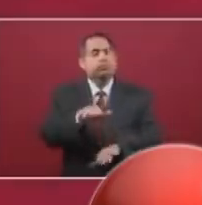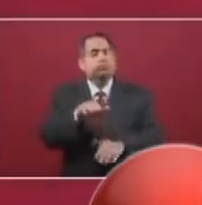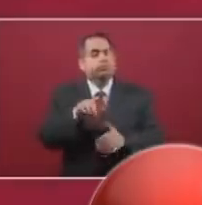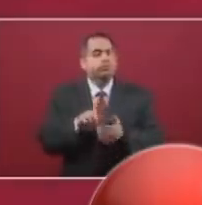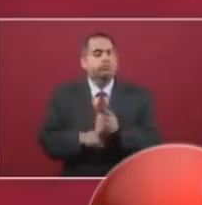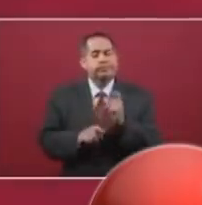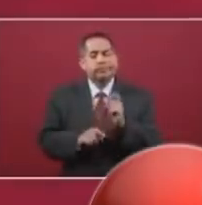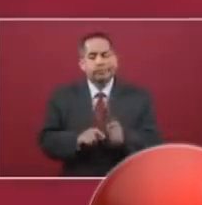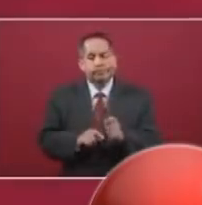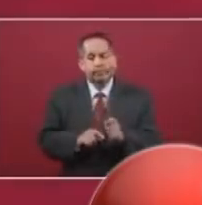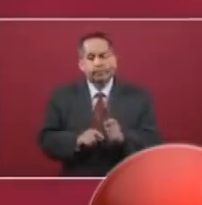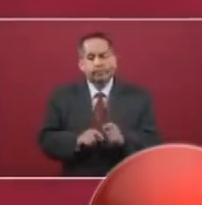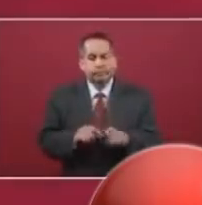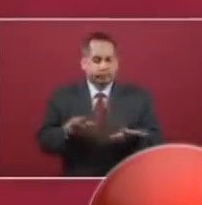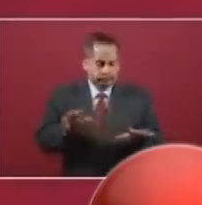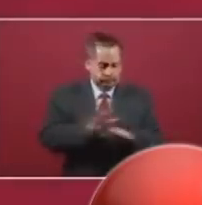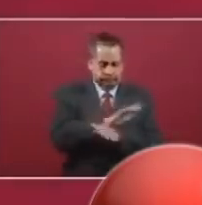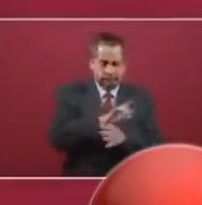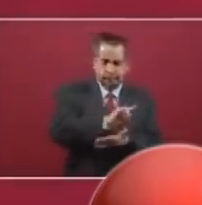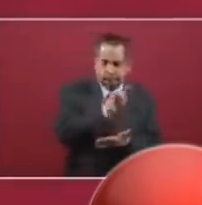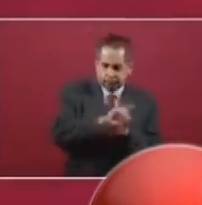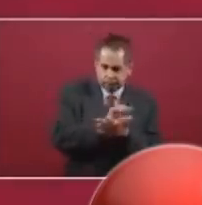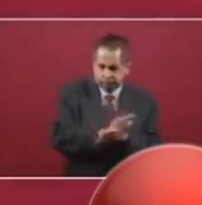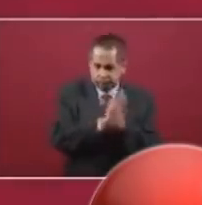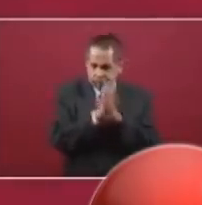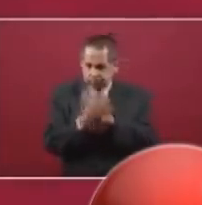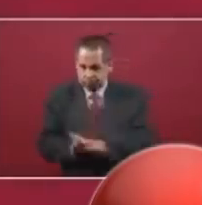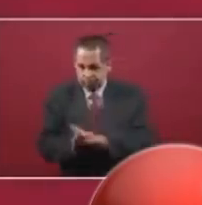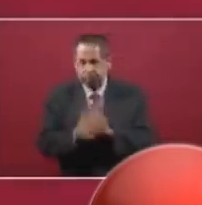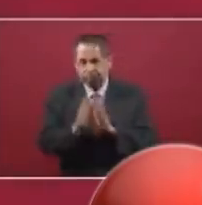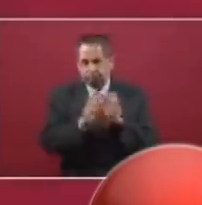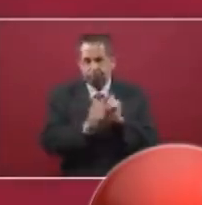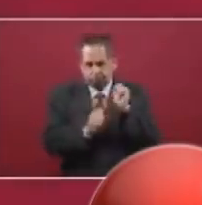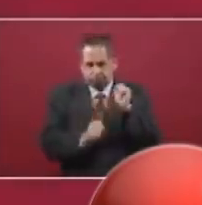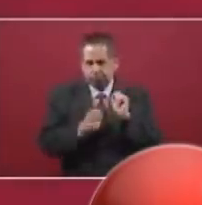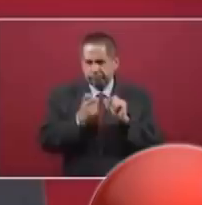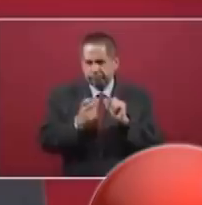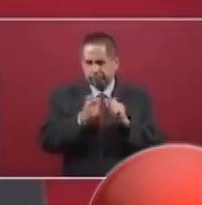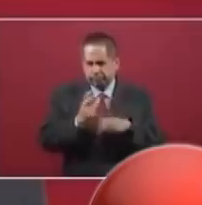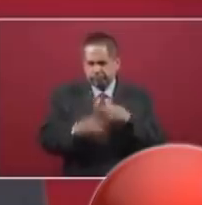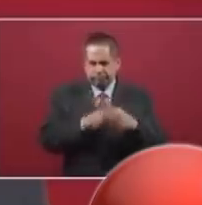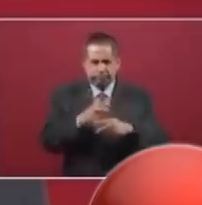sobre lo de las reformas a la Constitución,